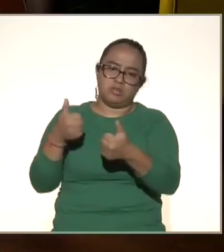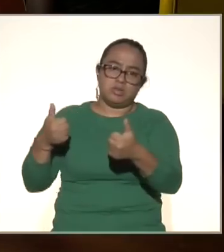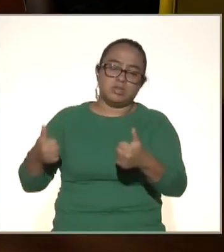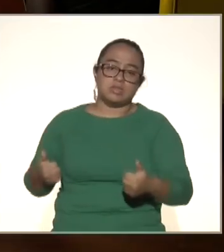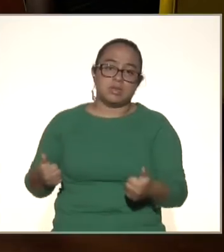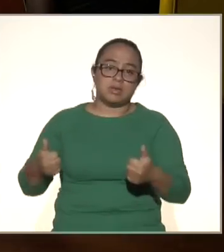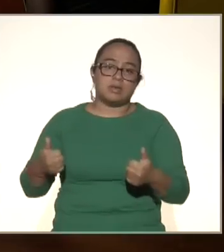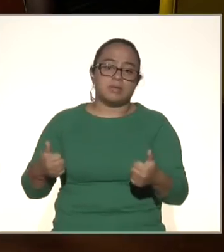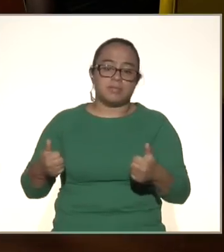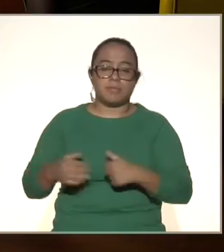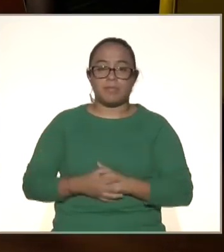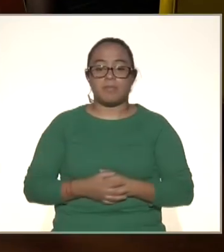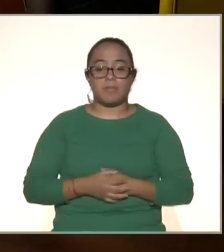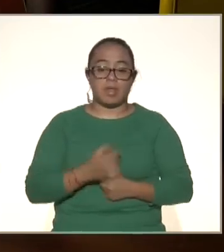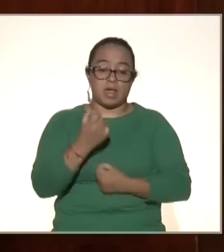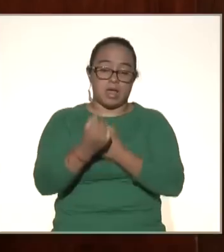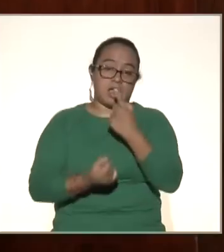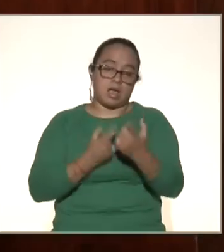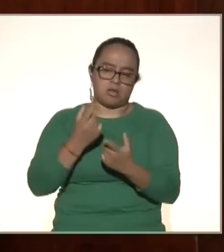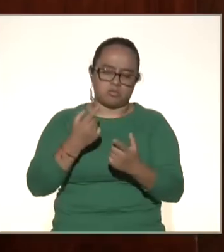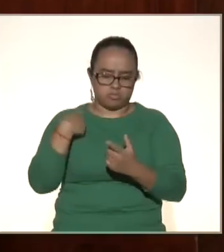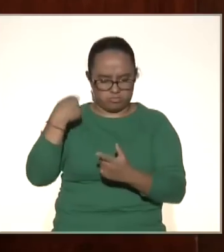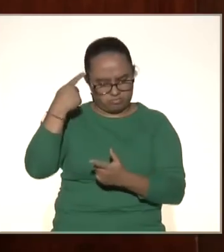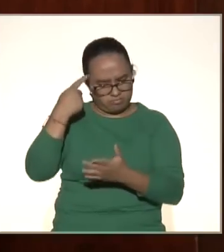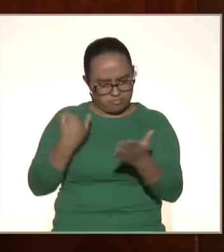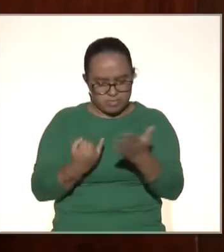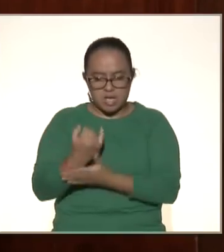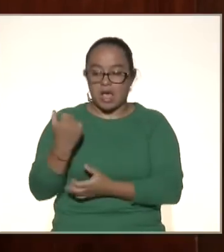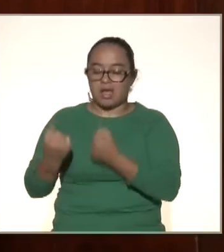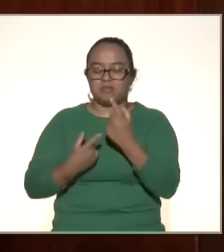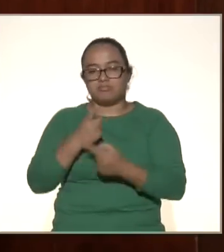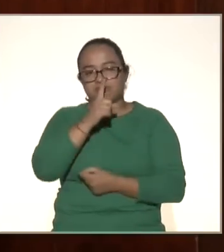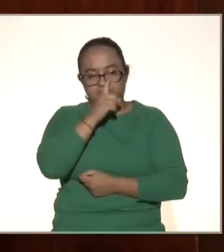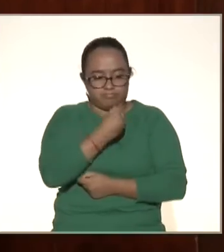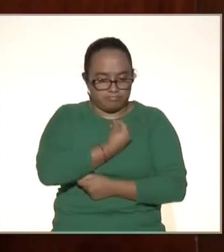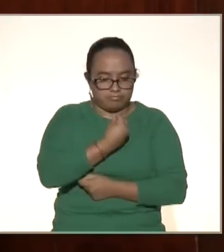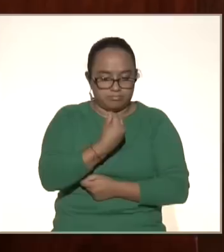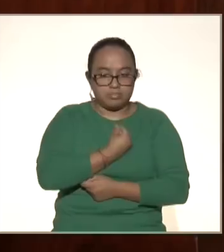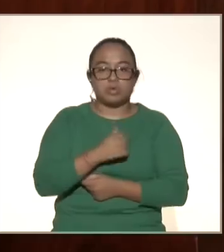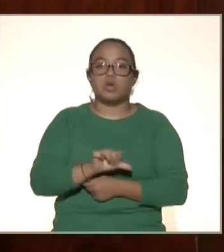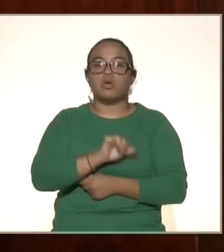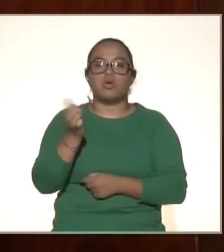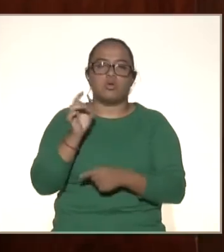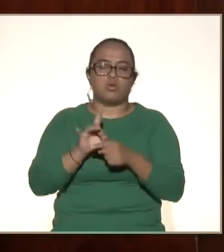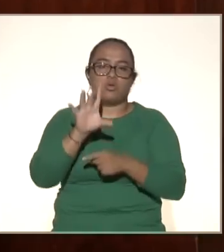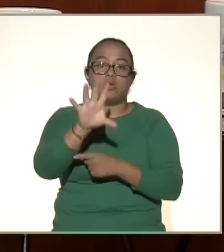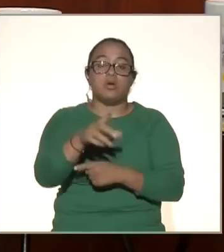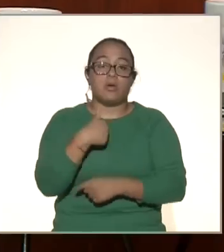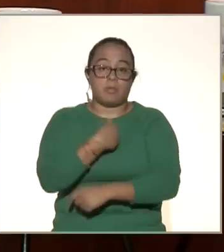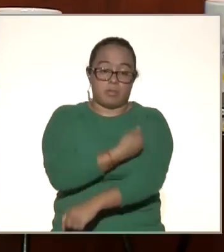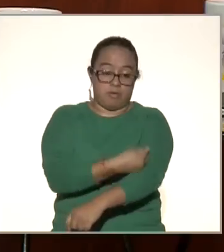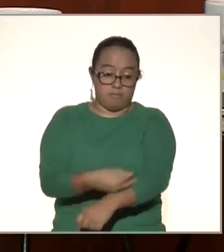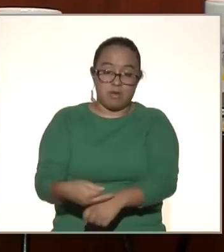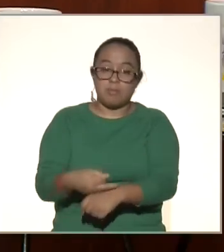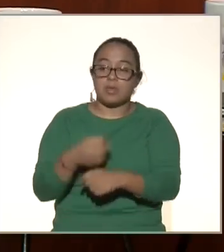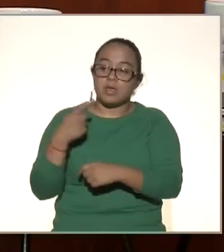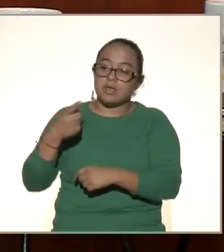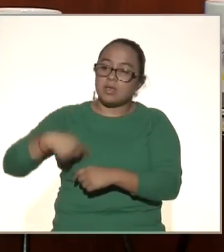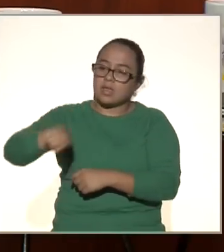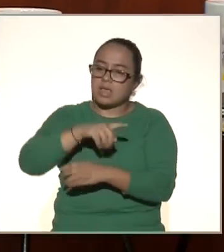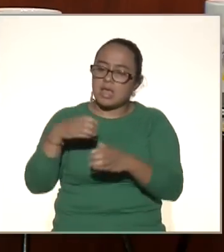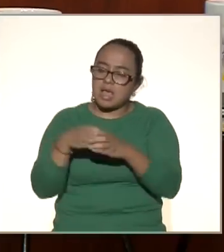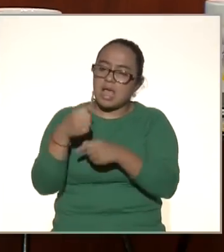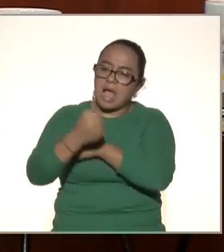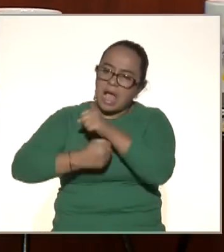llamada. Y pues bueno, algunos deciden hacerlo, otros no. También Claudia Moreno nos decía: en mi familia llevamos años